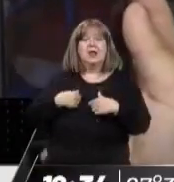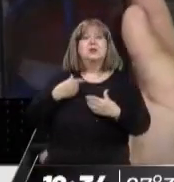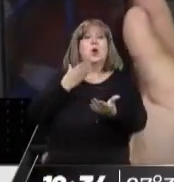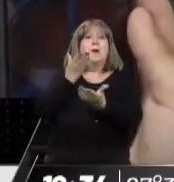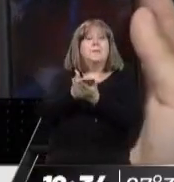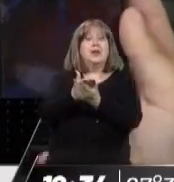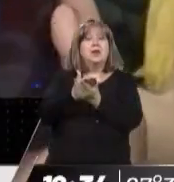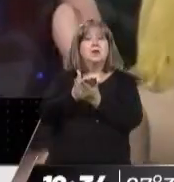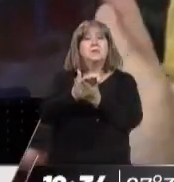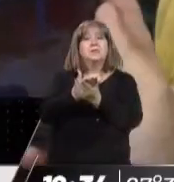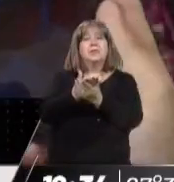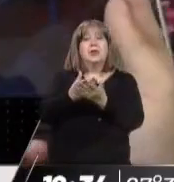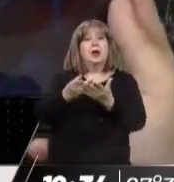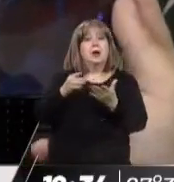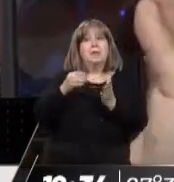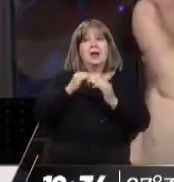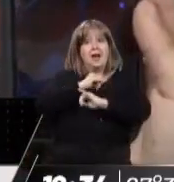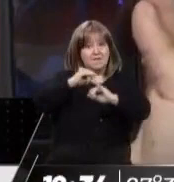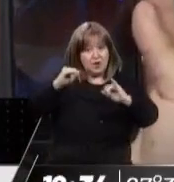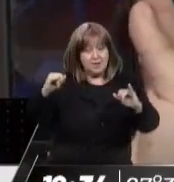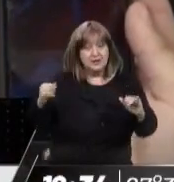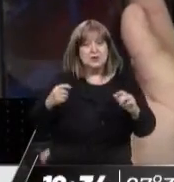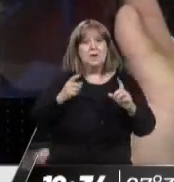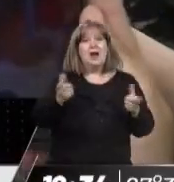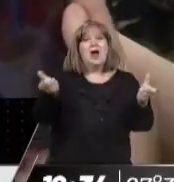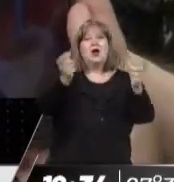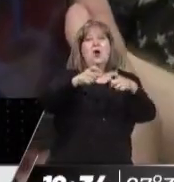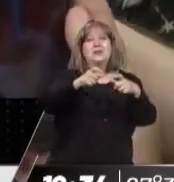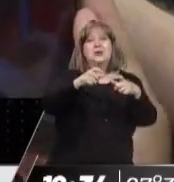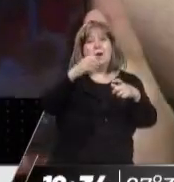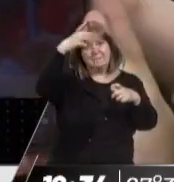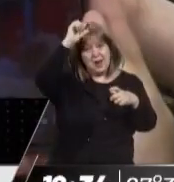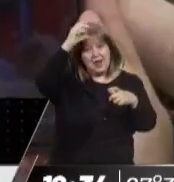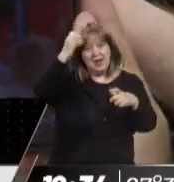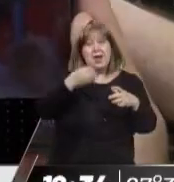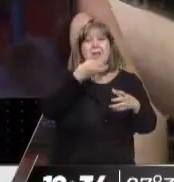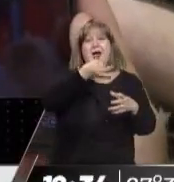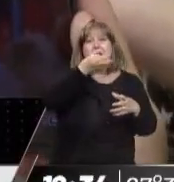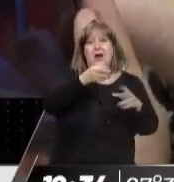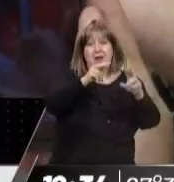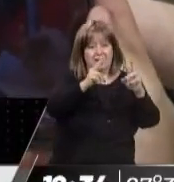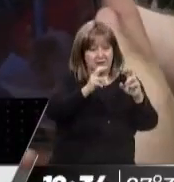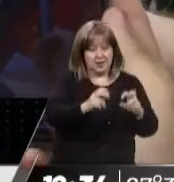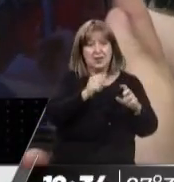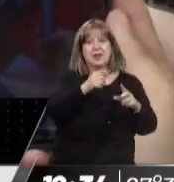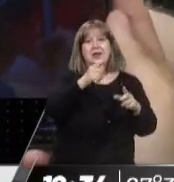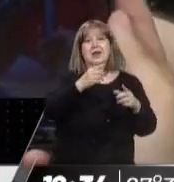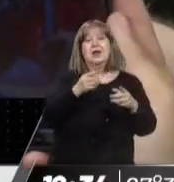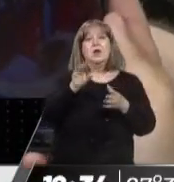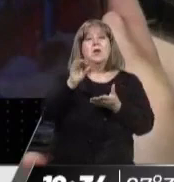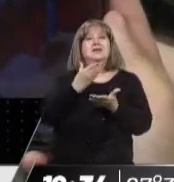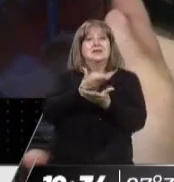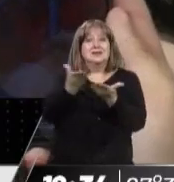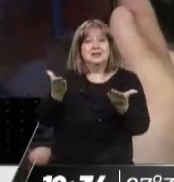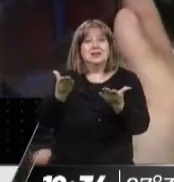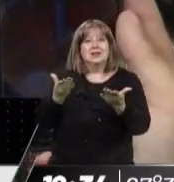el estado de preferencia para que se pase a la comisión de minería. Una vez tomando el estado de preferencia, ya